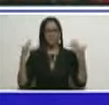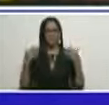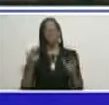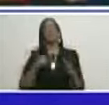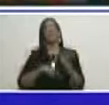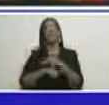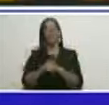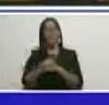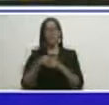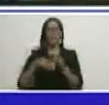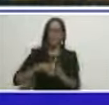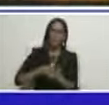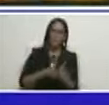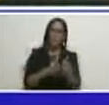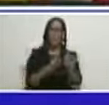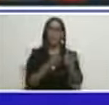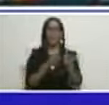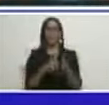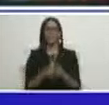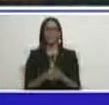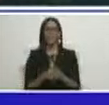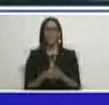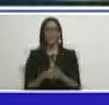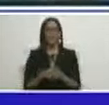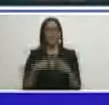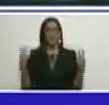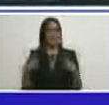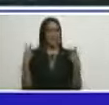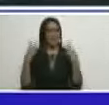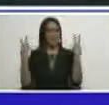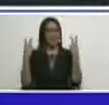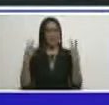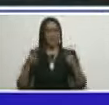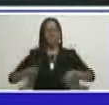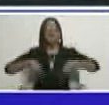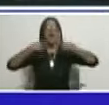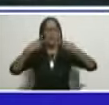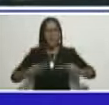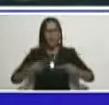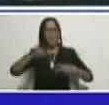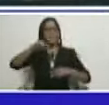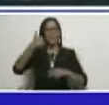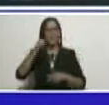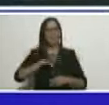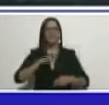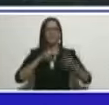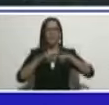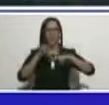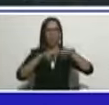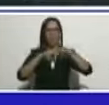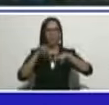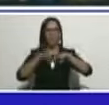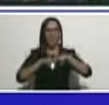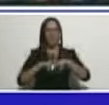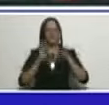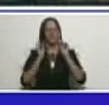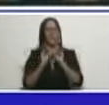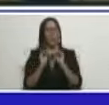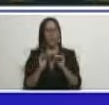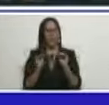Vamos rumbo a una gran victoria de una nueva mayoría que estamos construyendo,